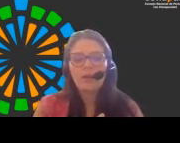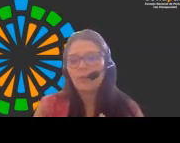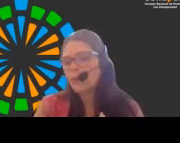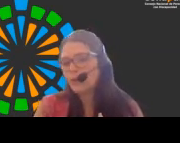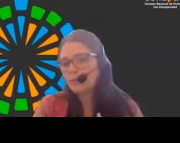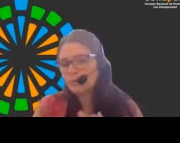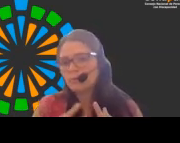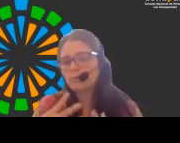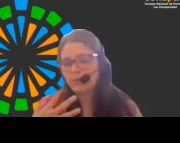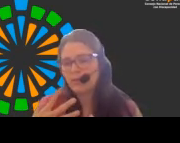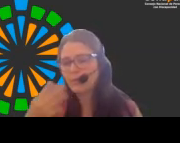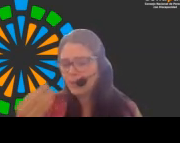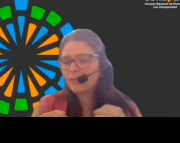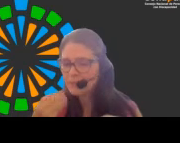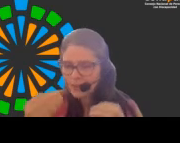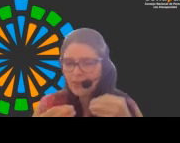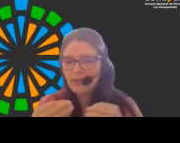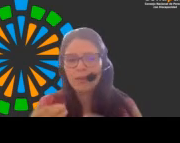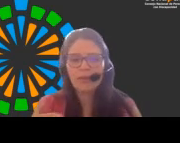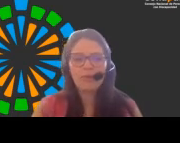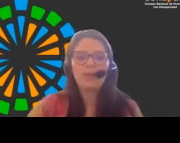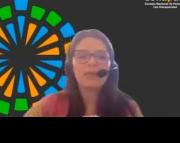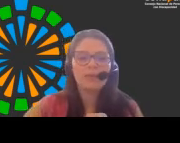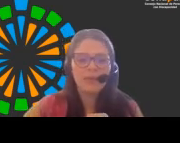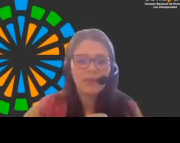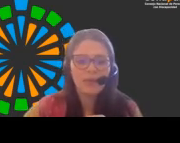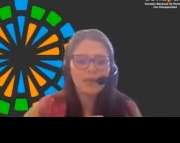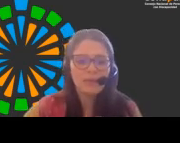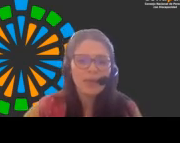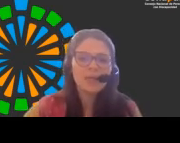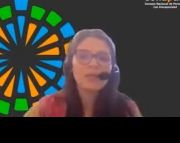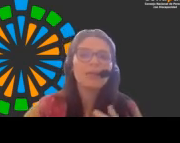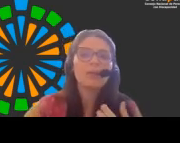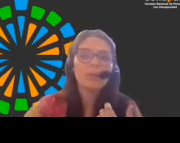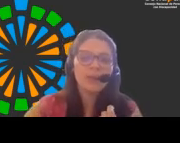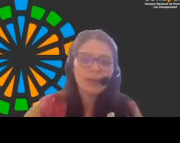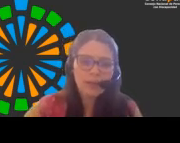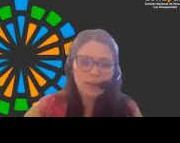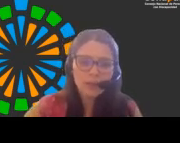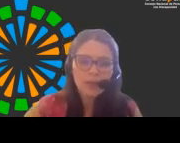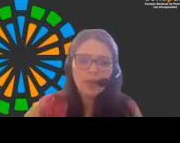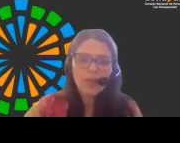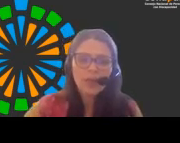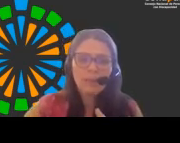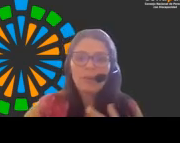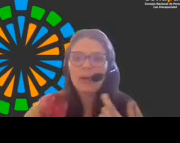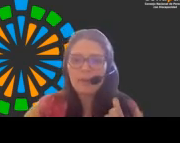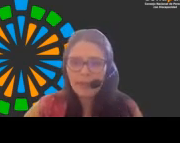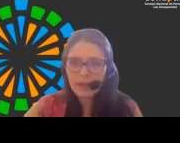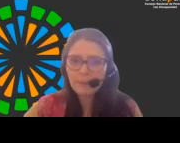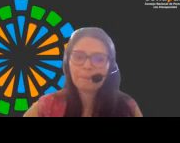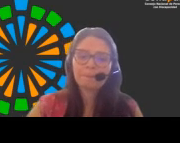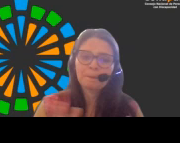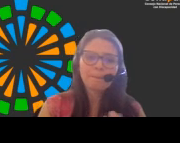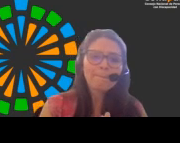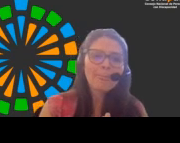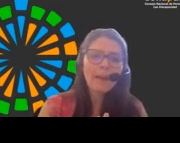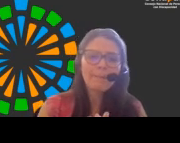es bueno pues también sacarle el juguito a las a las imágenes y comentarlo verbalmente